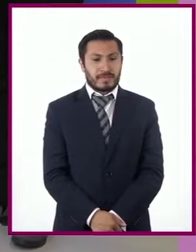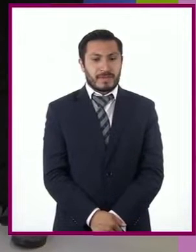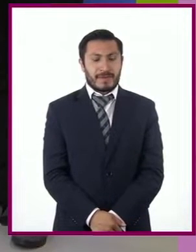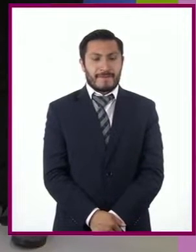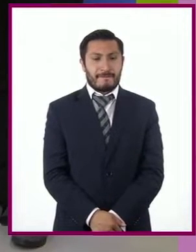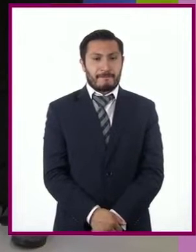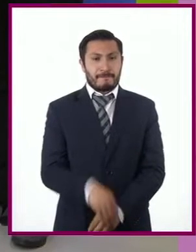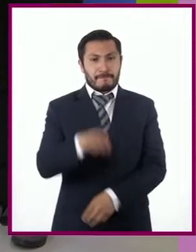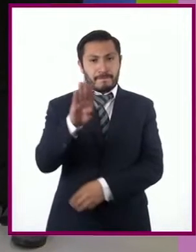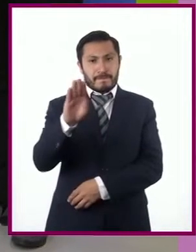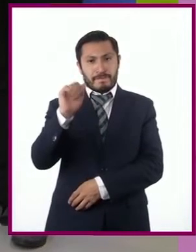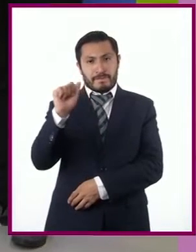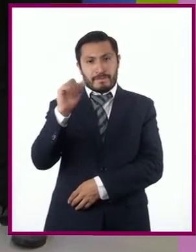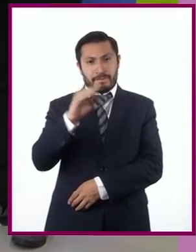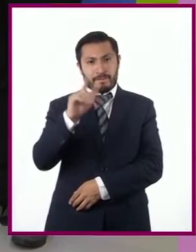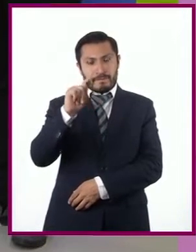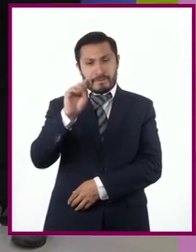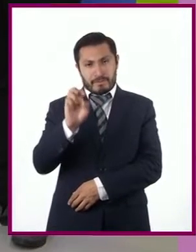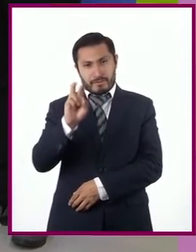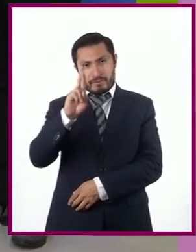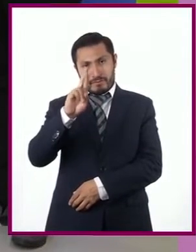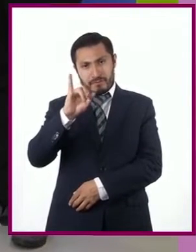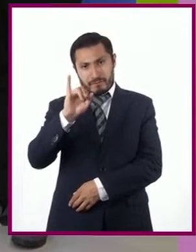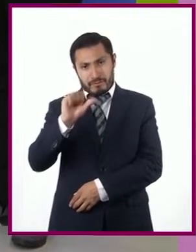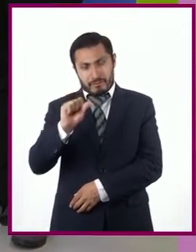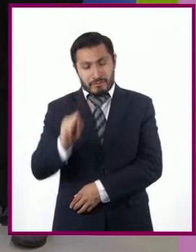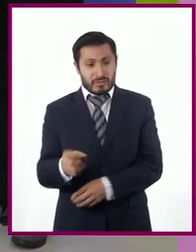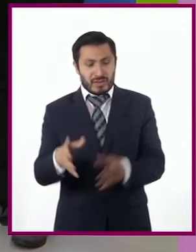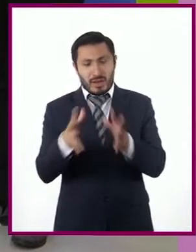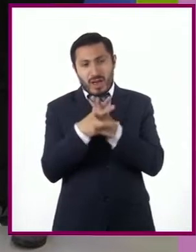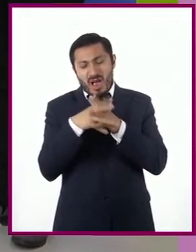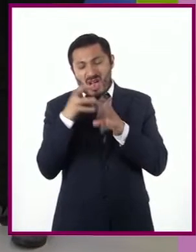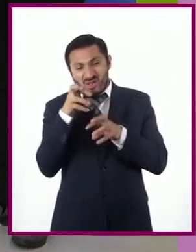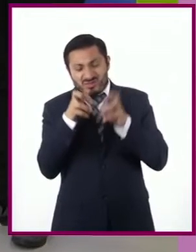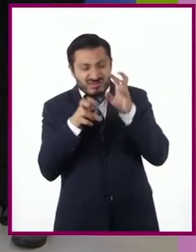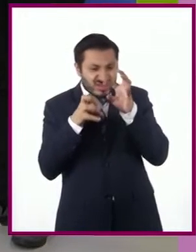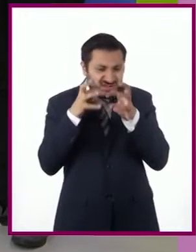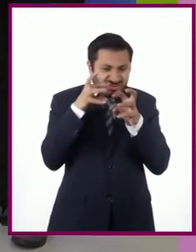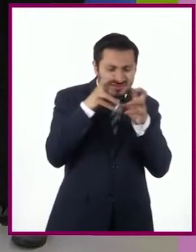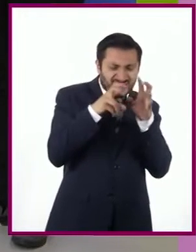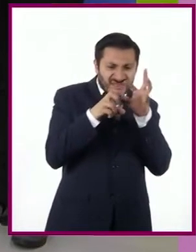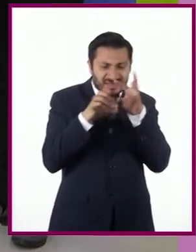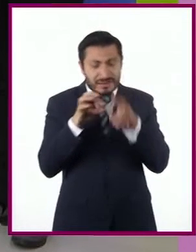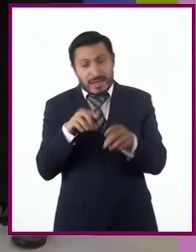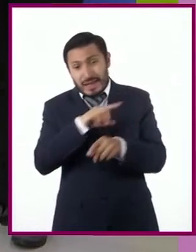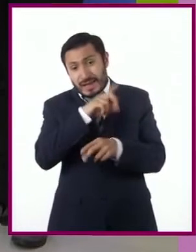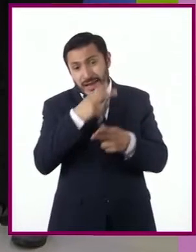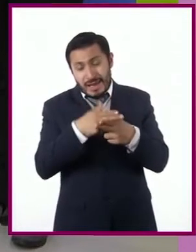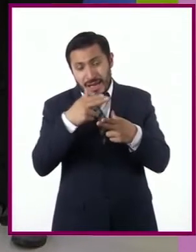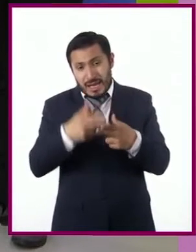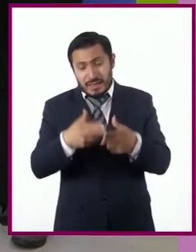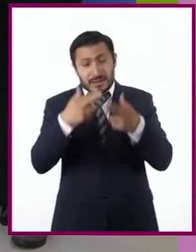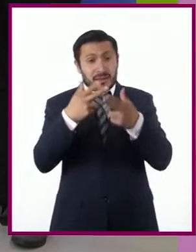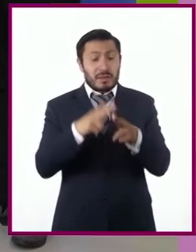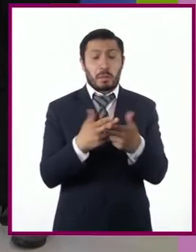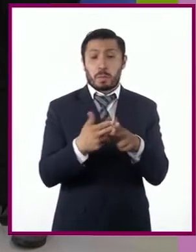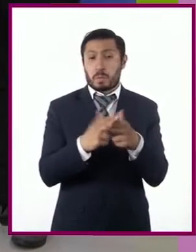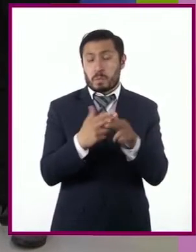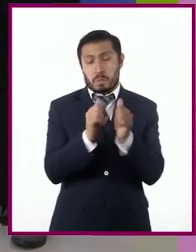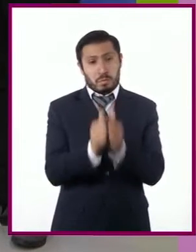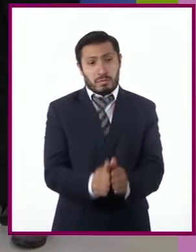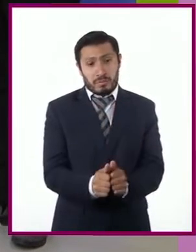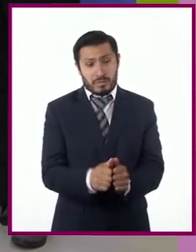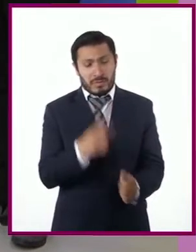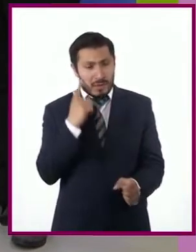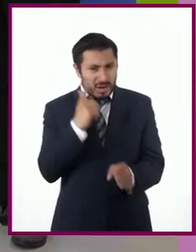Las bacterias fueron descomponiéndolo y sus órganos poco a poco quedaron solo en los huesos. Aunque encontrarlo